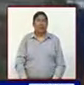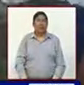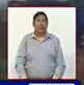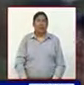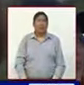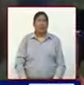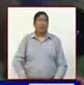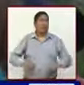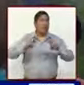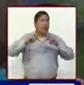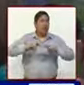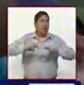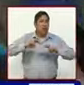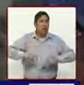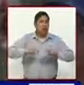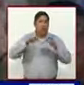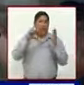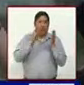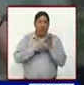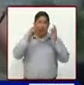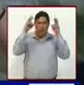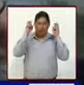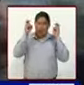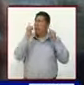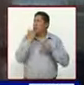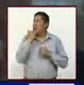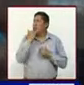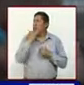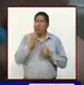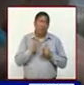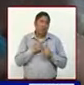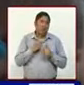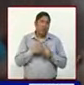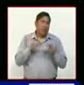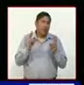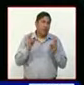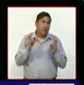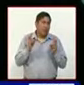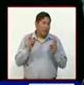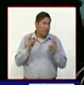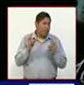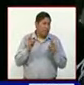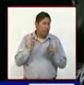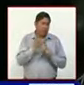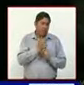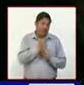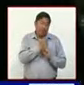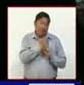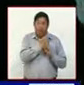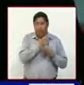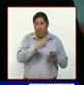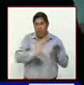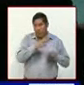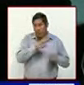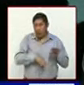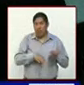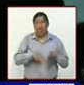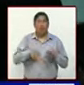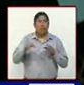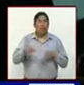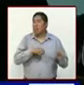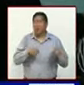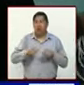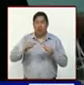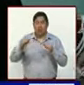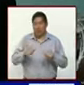Bueno, las investigaciones dentro de este caso, inicialmente catalogado como trata de personas, han llegado a efectuar una serie